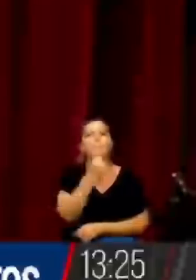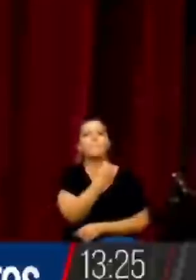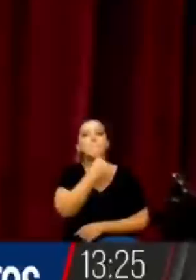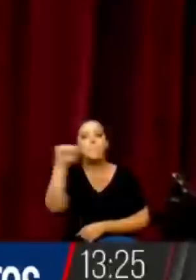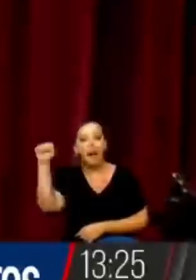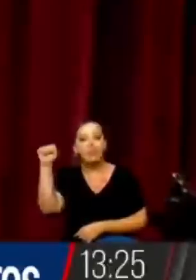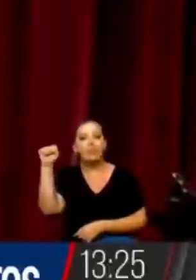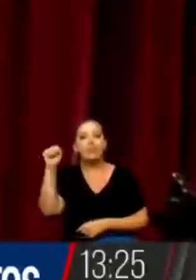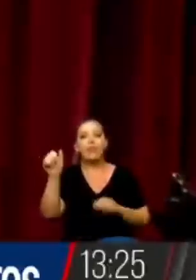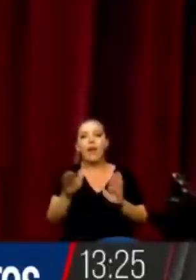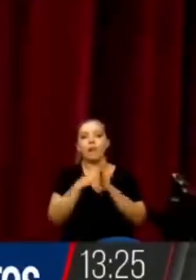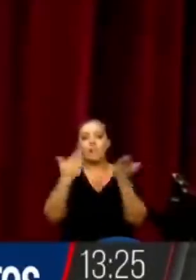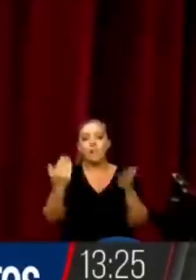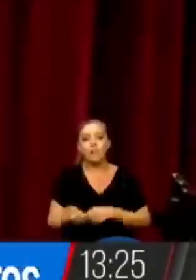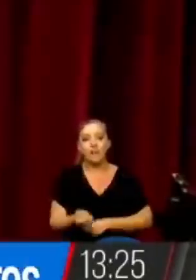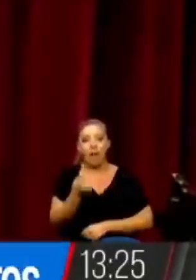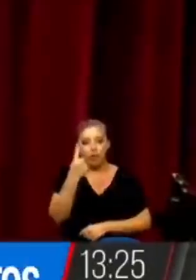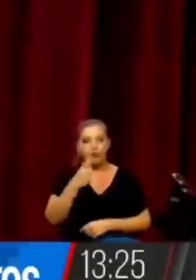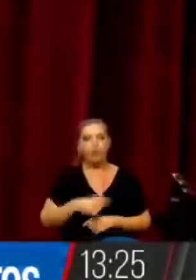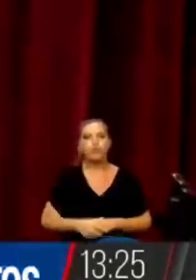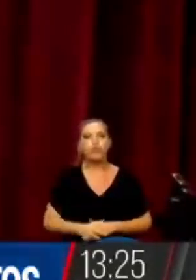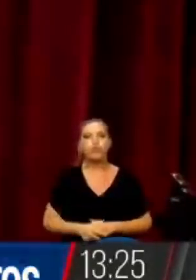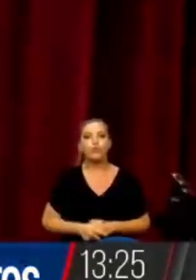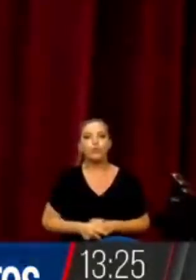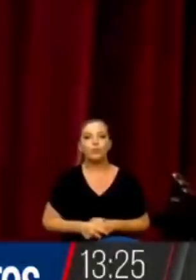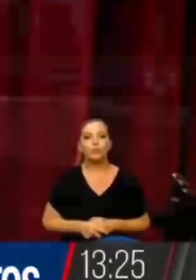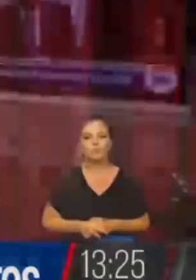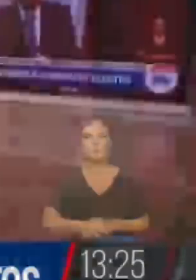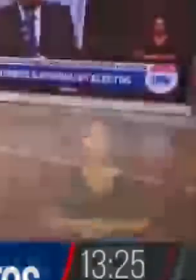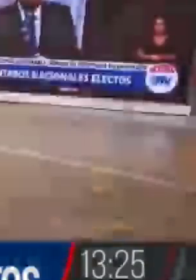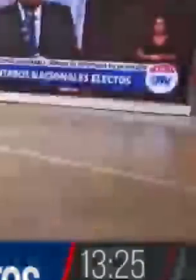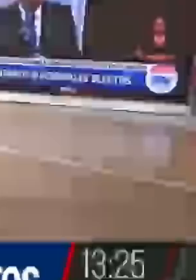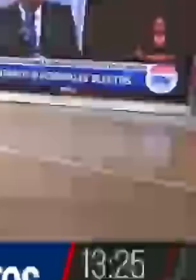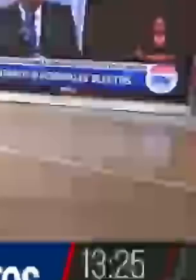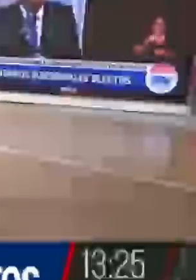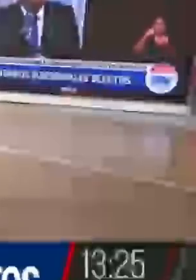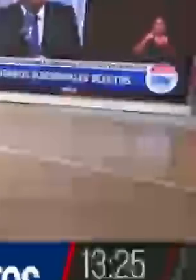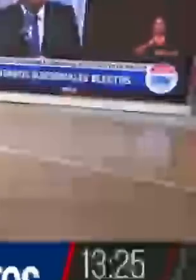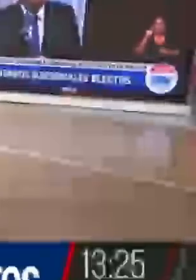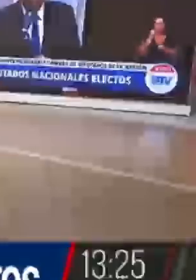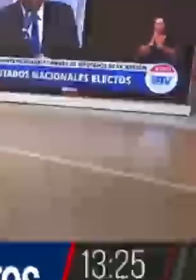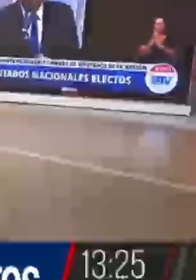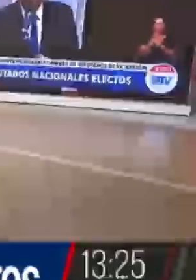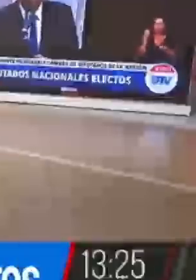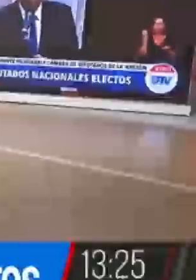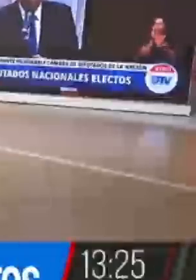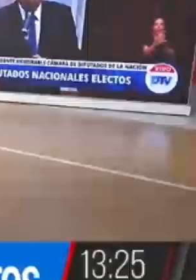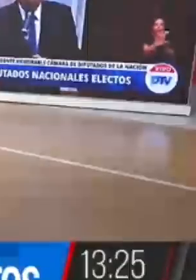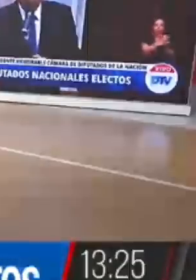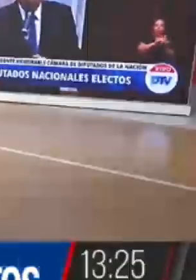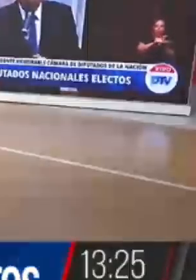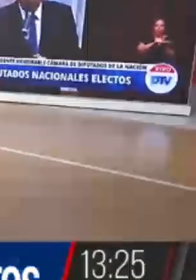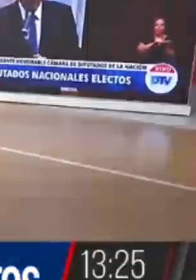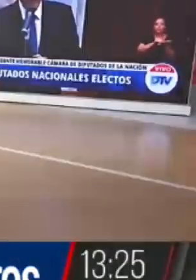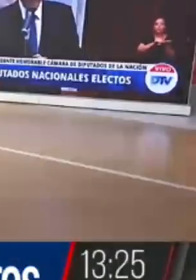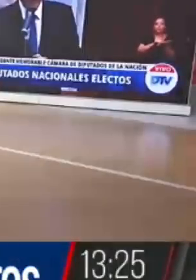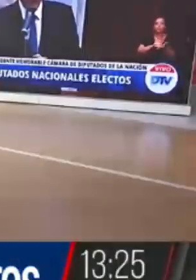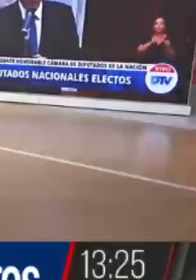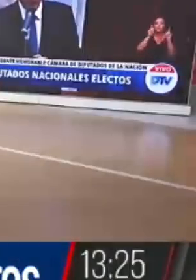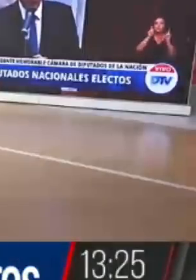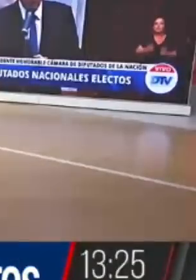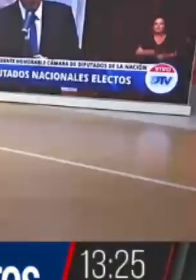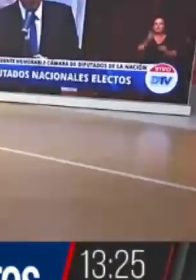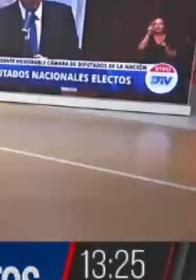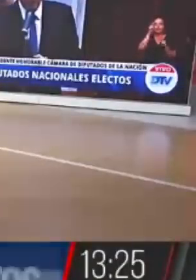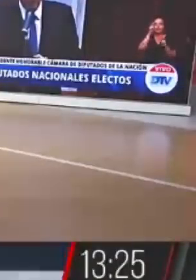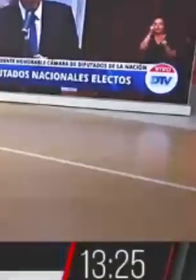el radicalismo... estalló la interna radical, Juntos por el Cambio o Divididos por los Cargos, ¿no? Milei